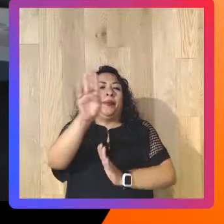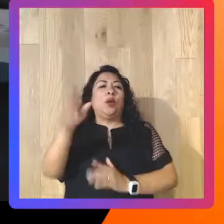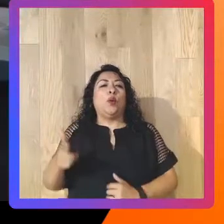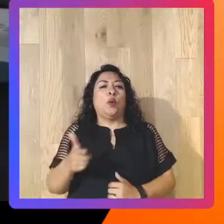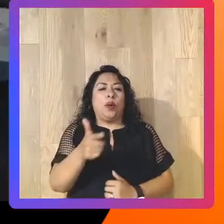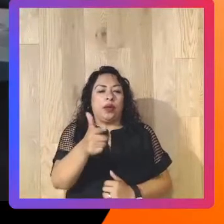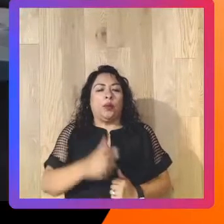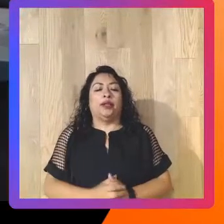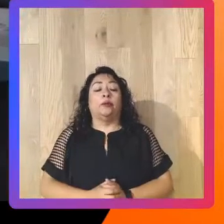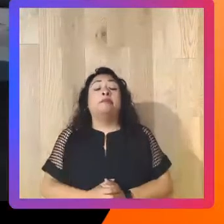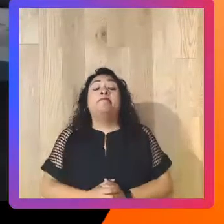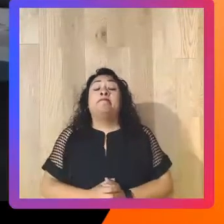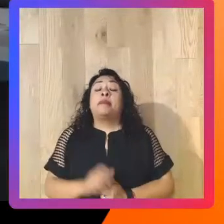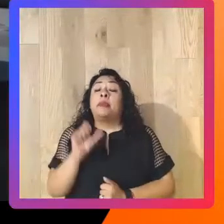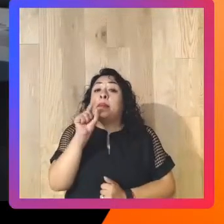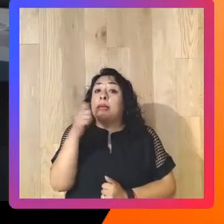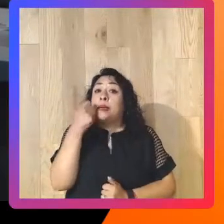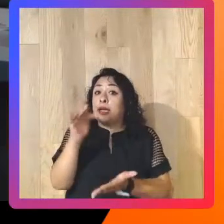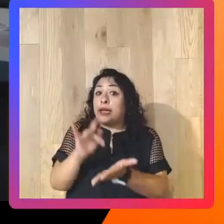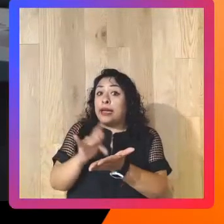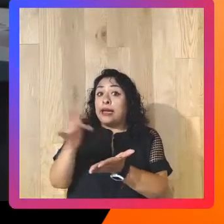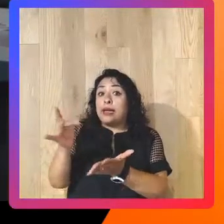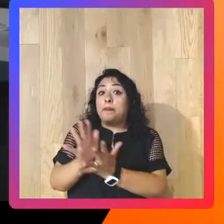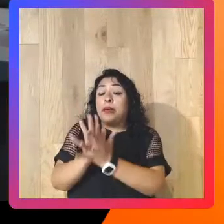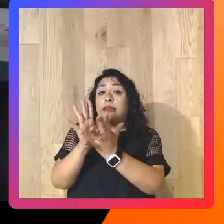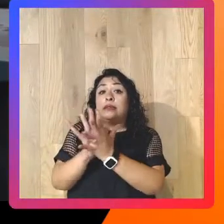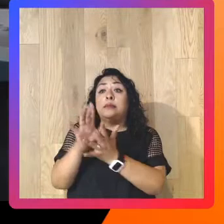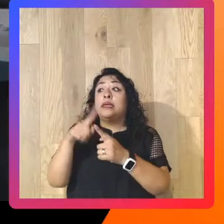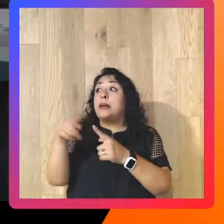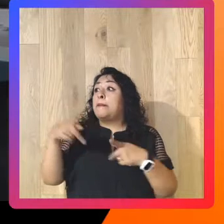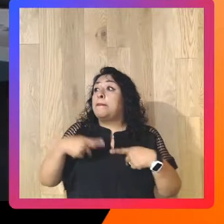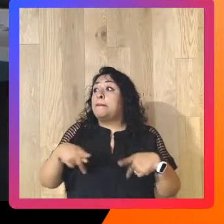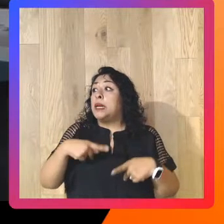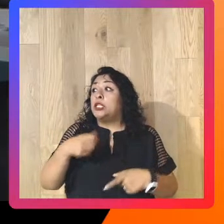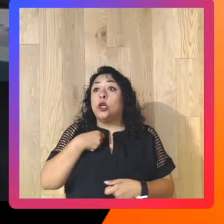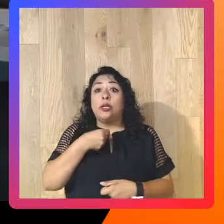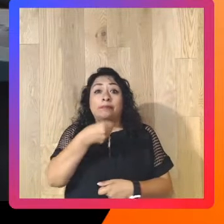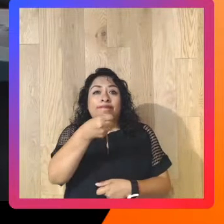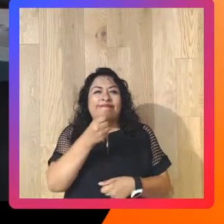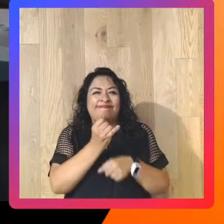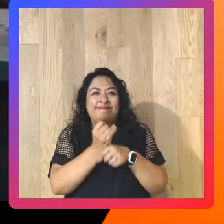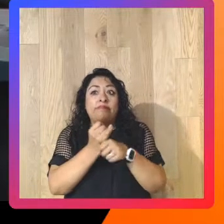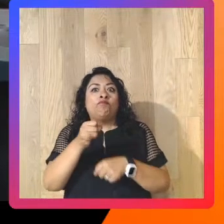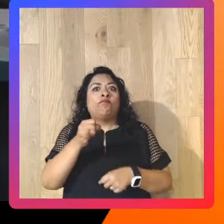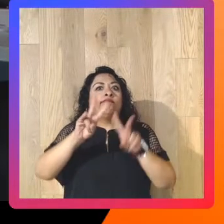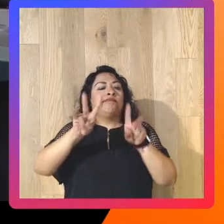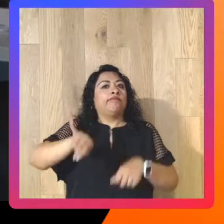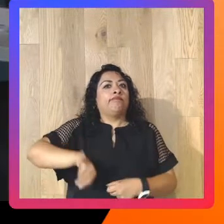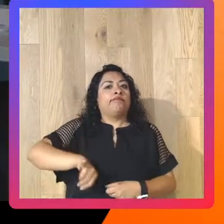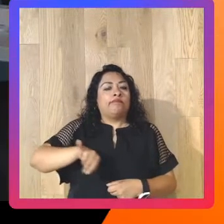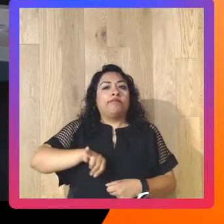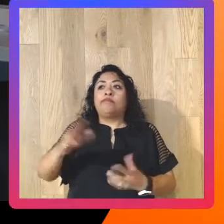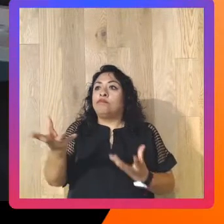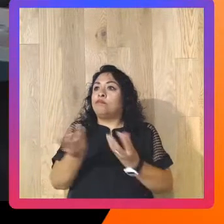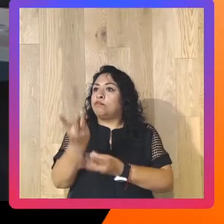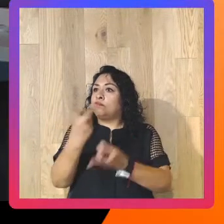Guanajuato. Agradecemos también la presencia de los periodistas que se han interesado en el tema y nos